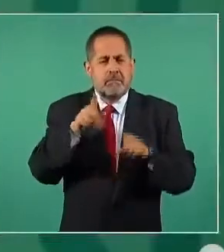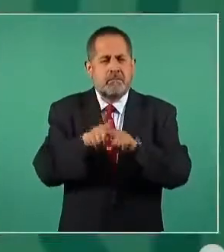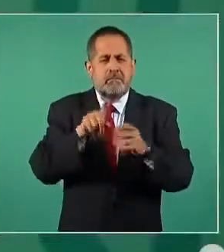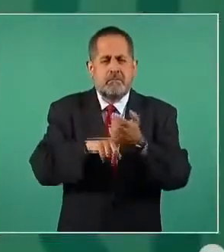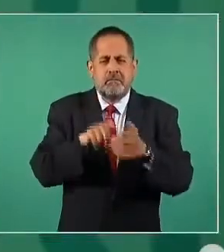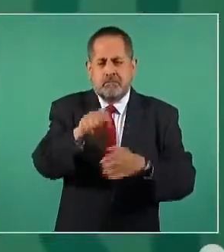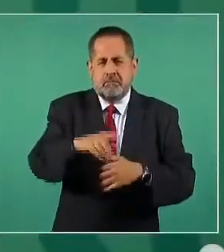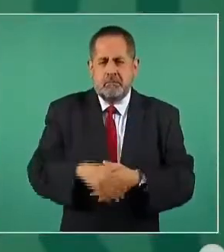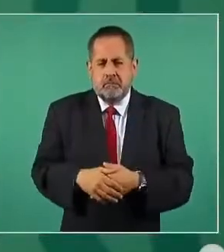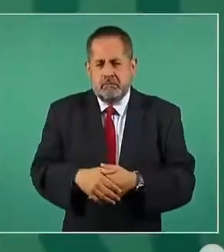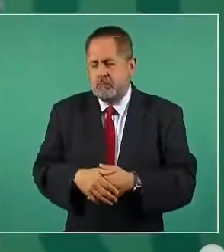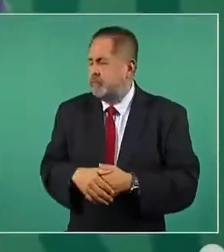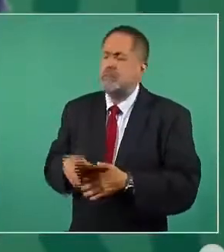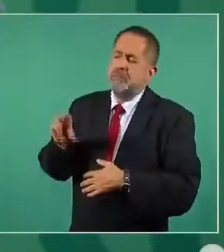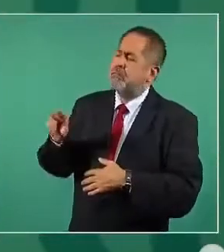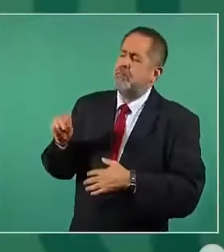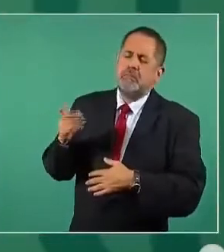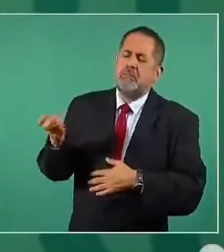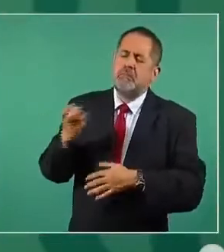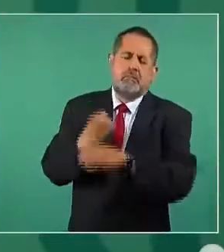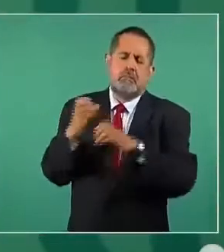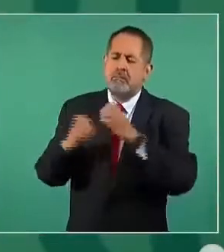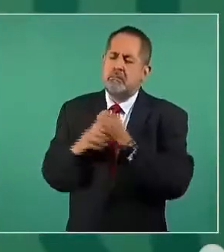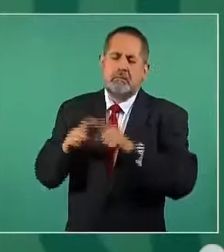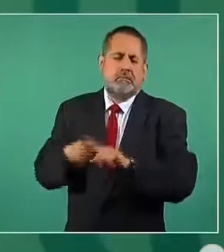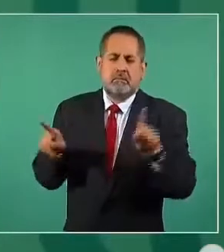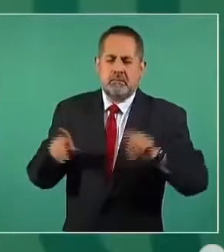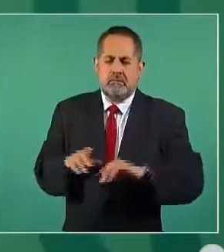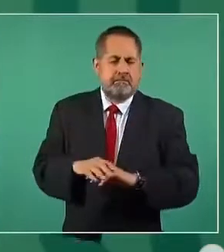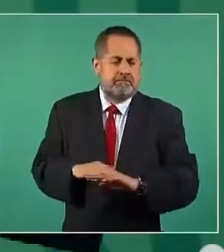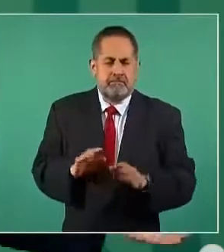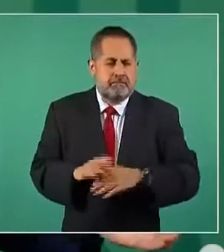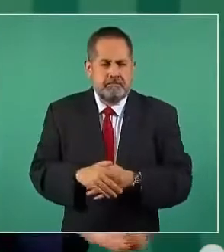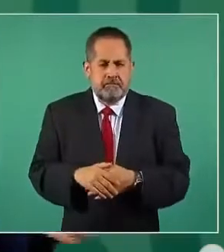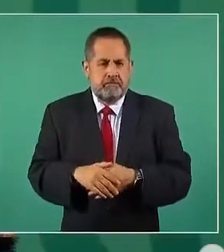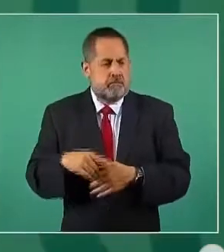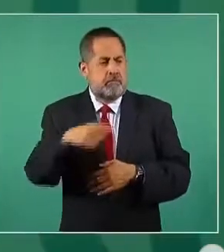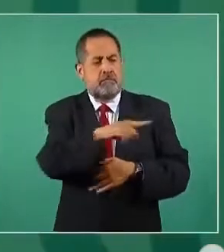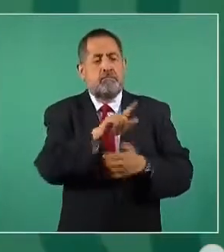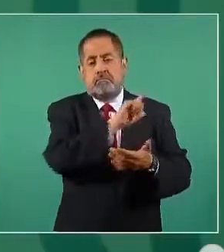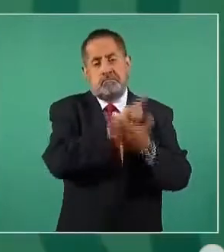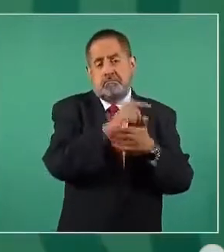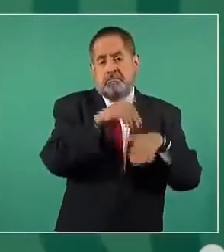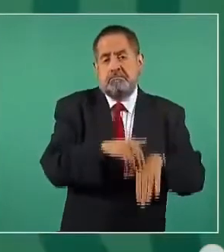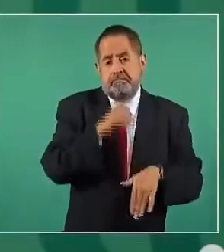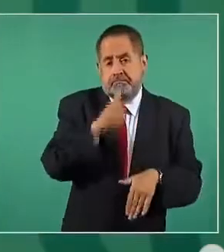agua? No, porque ya es otra cosa. Estarían en la ilegalidad.